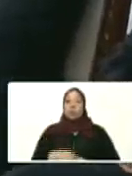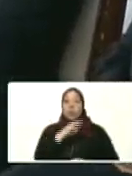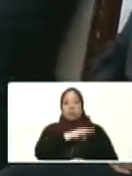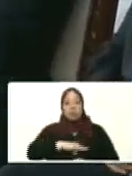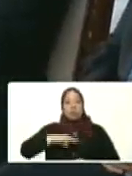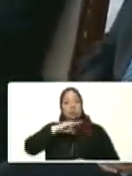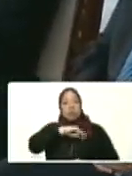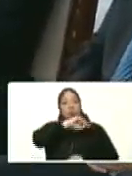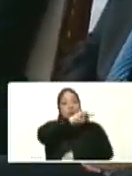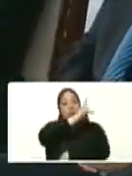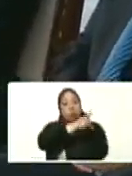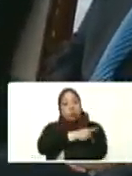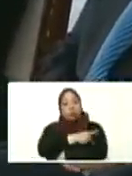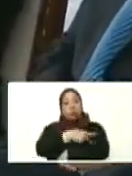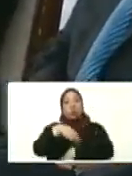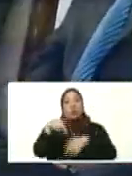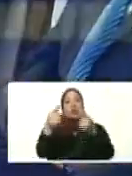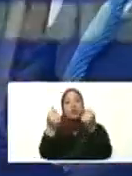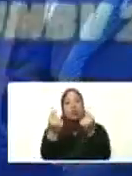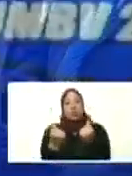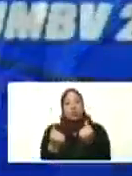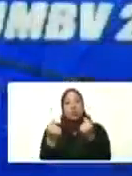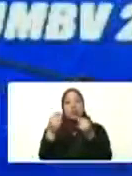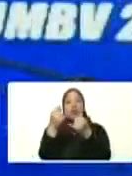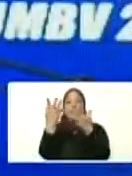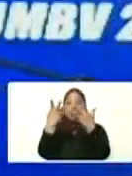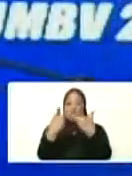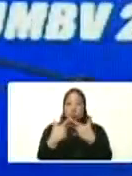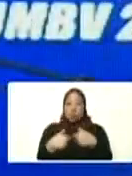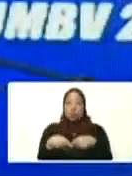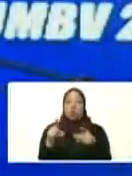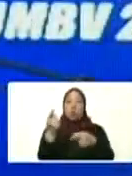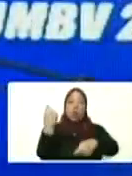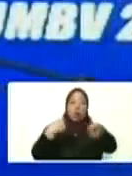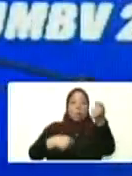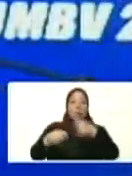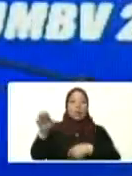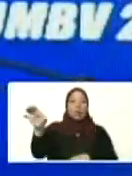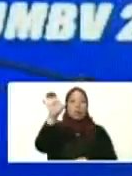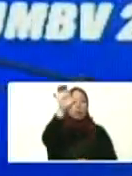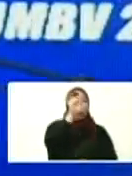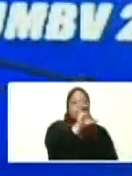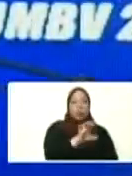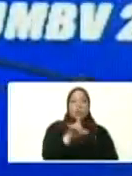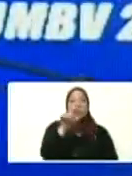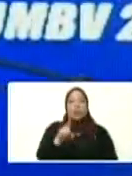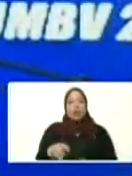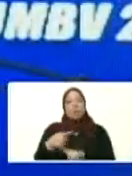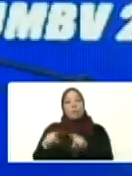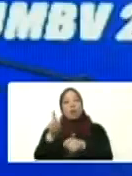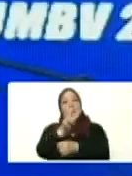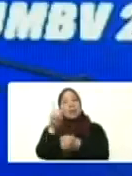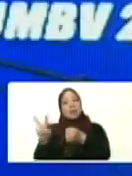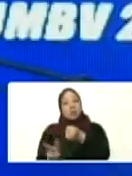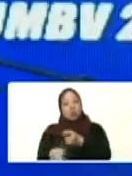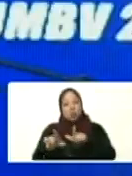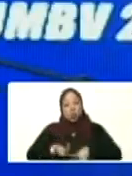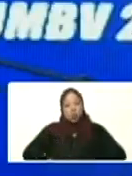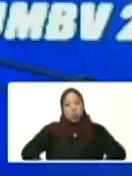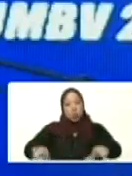ministra del Poder Popular para la Economía, Finanzas y Comercio Exterior, y demás vicepresidentes